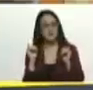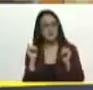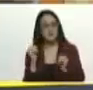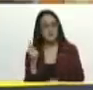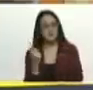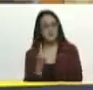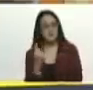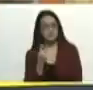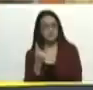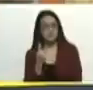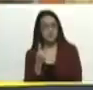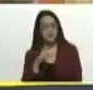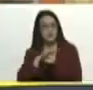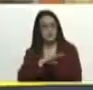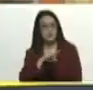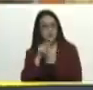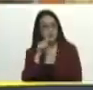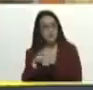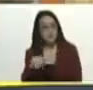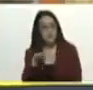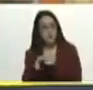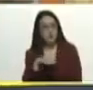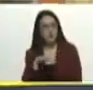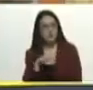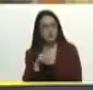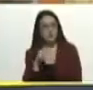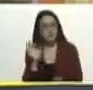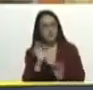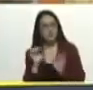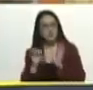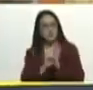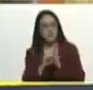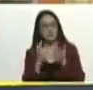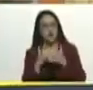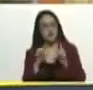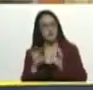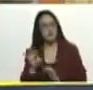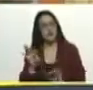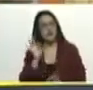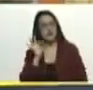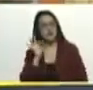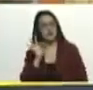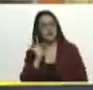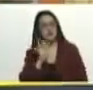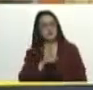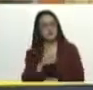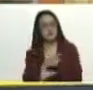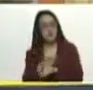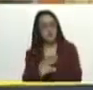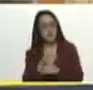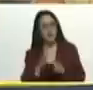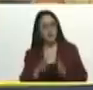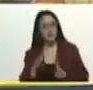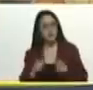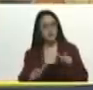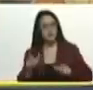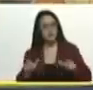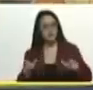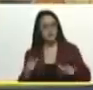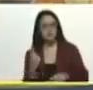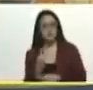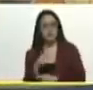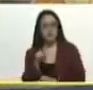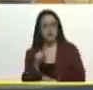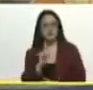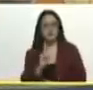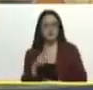solo su pueblo, a través del voto libre, elija a sus gobernantes. Solo eso tenemos